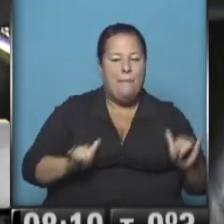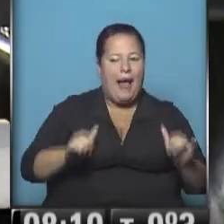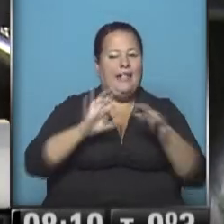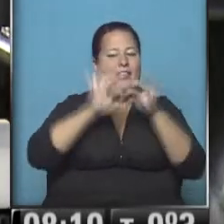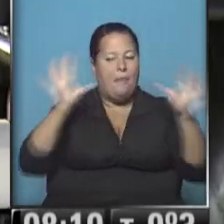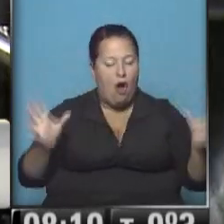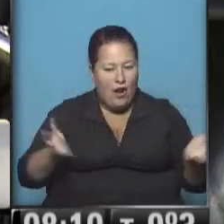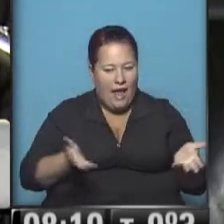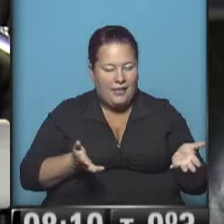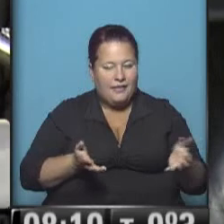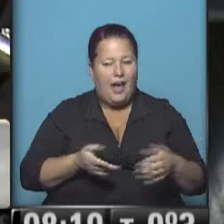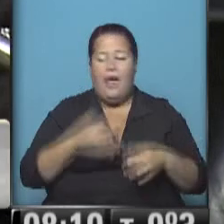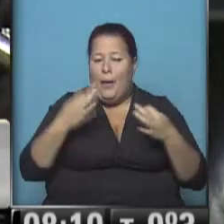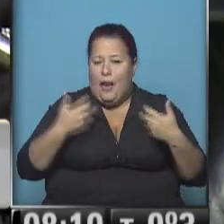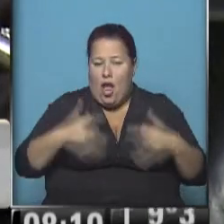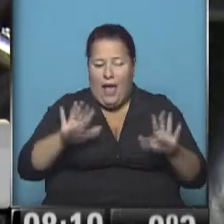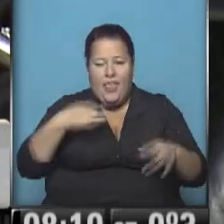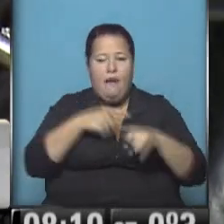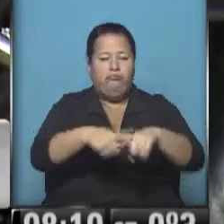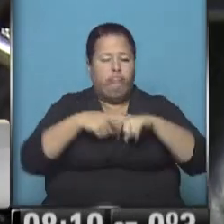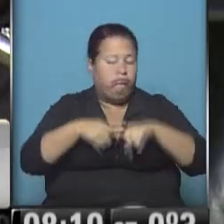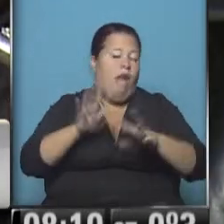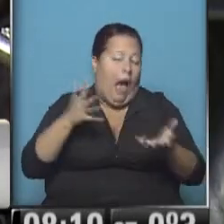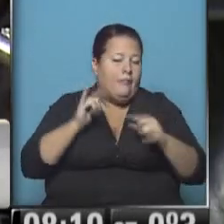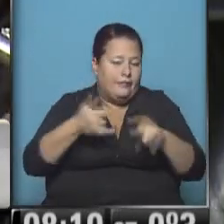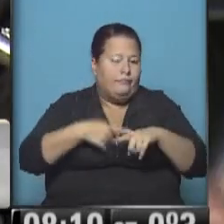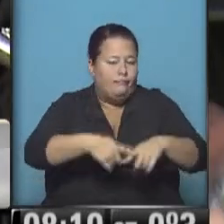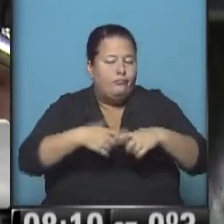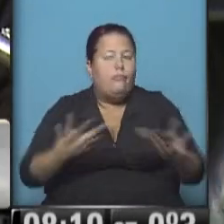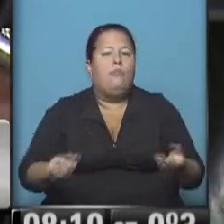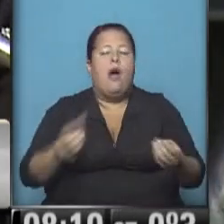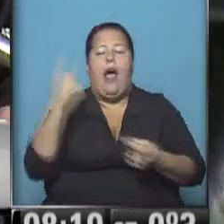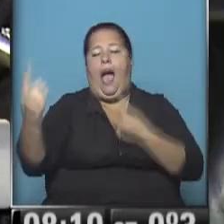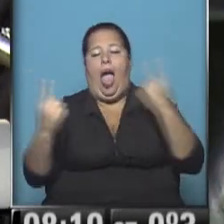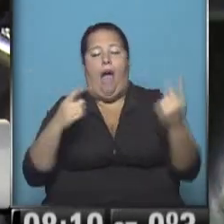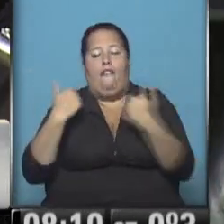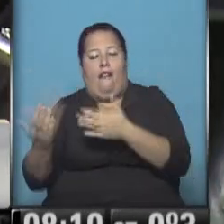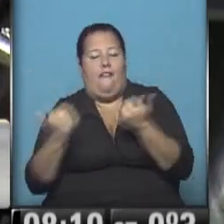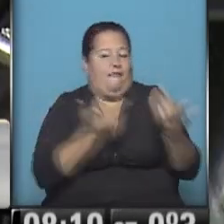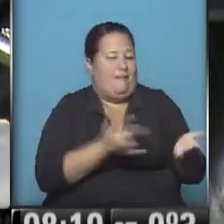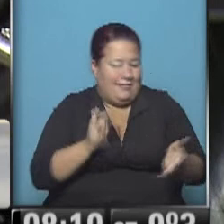democracia, como corresponde, con discusiones fuertes muchas veces, porque está cada uno de su lado del